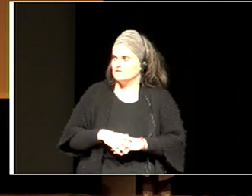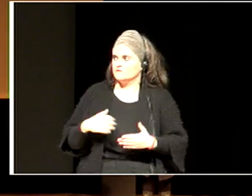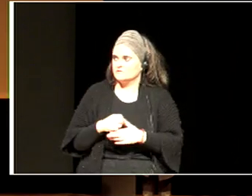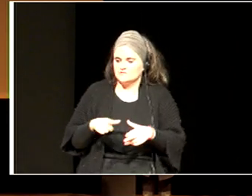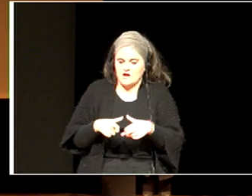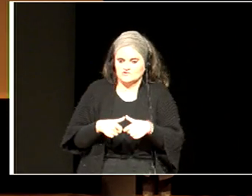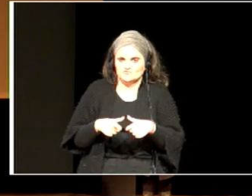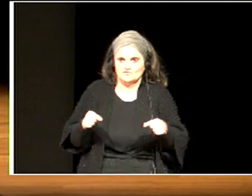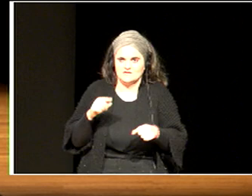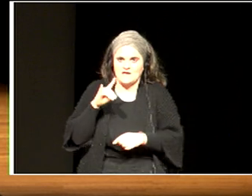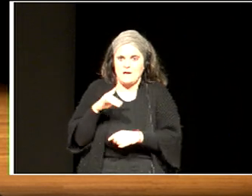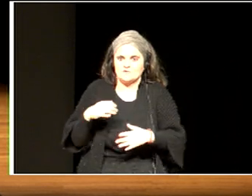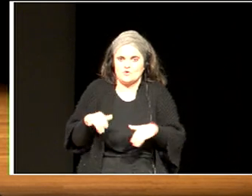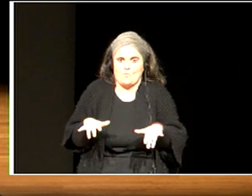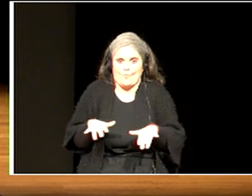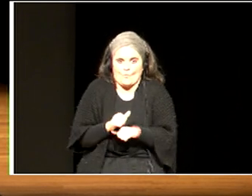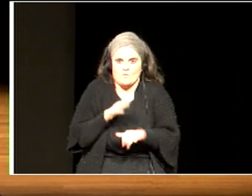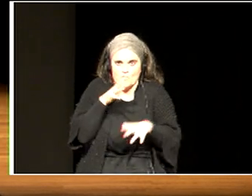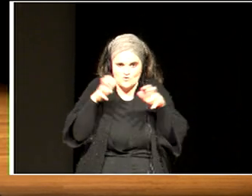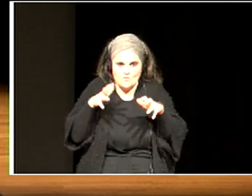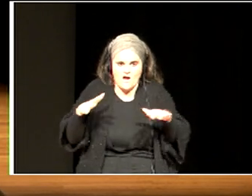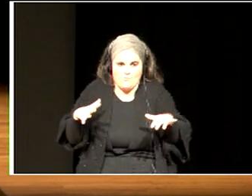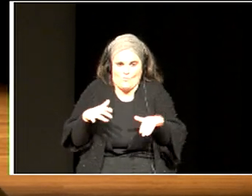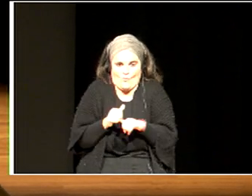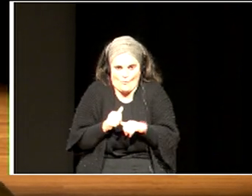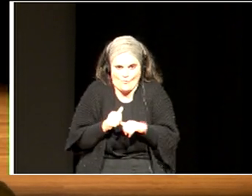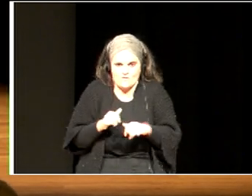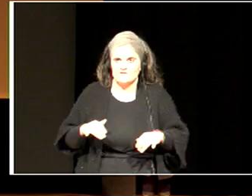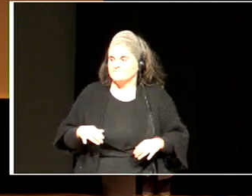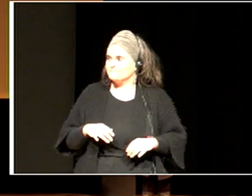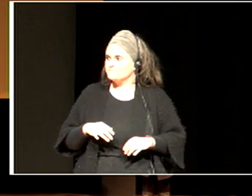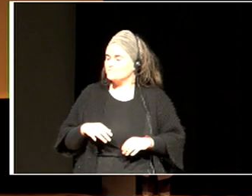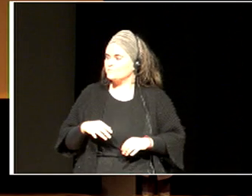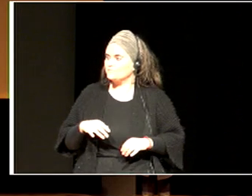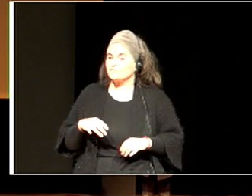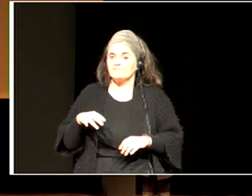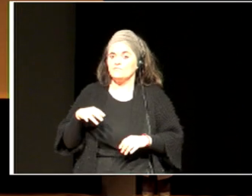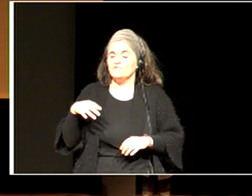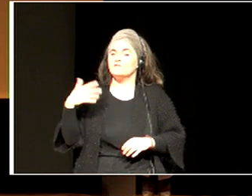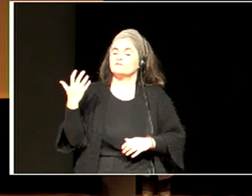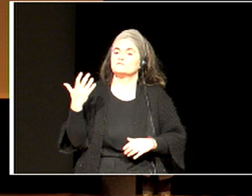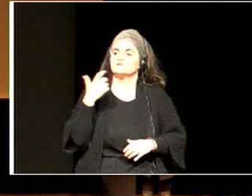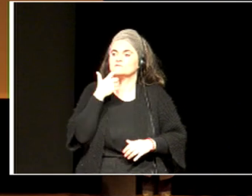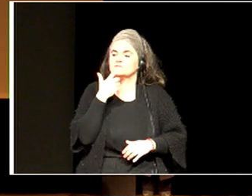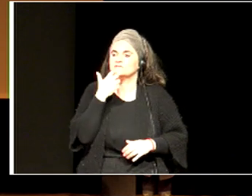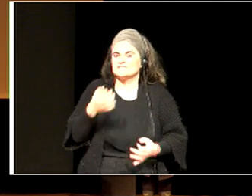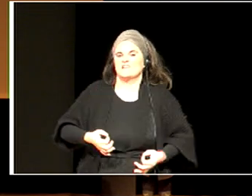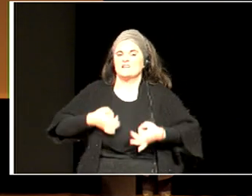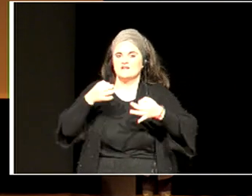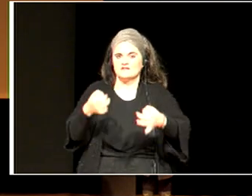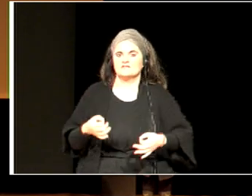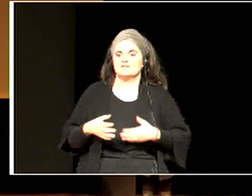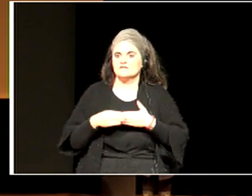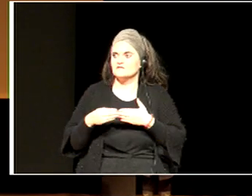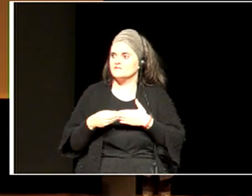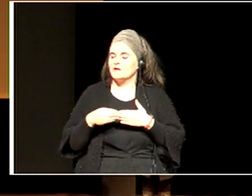lluvia bueno bien la adjetivación por lo tanto la tenemos continuamente para